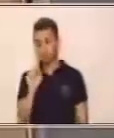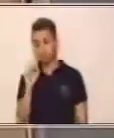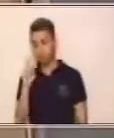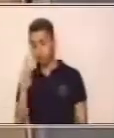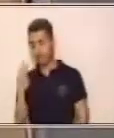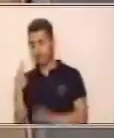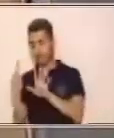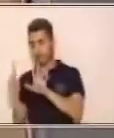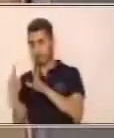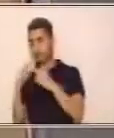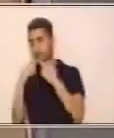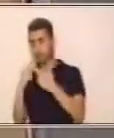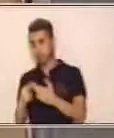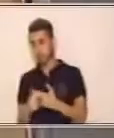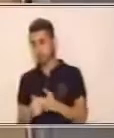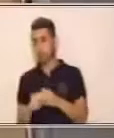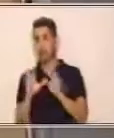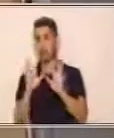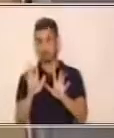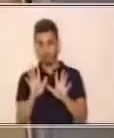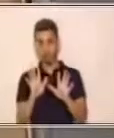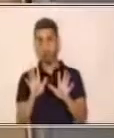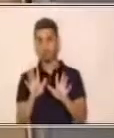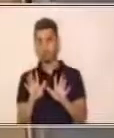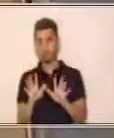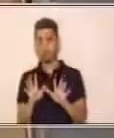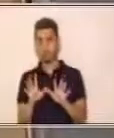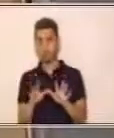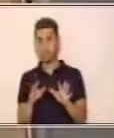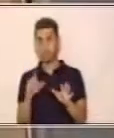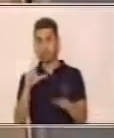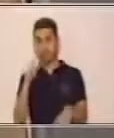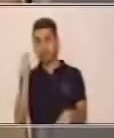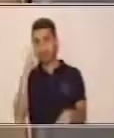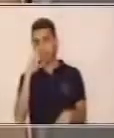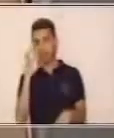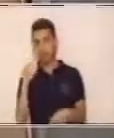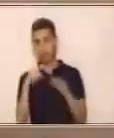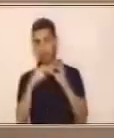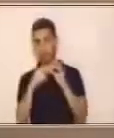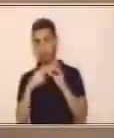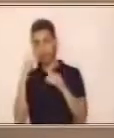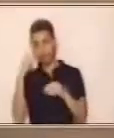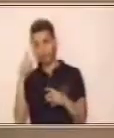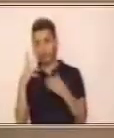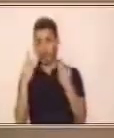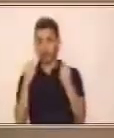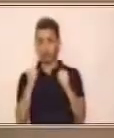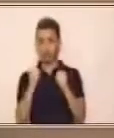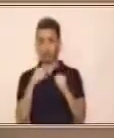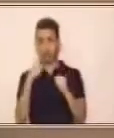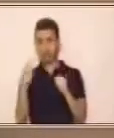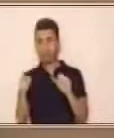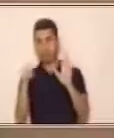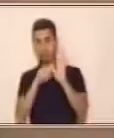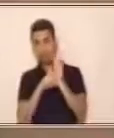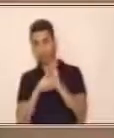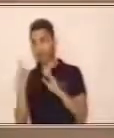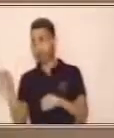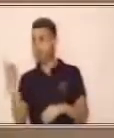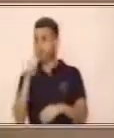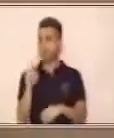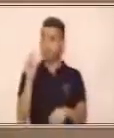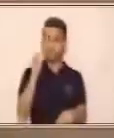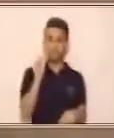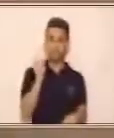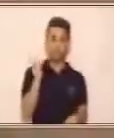4.26. Y así se nos van dando entonces los casos especiales en los cuales vamos a ir haciendo o prestando, pero